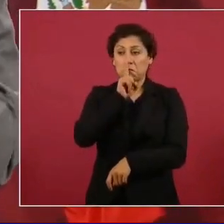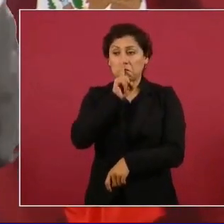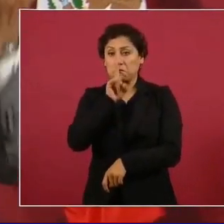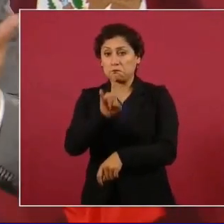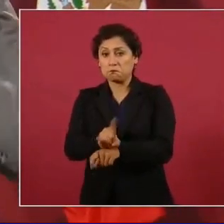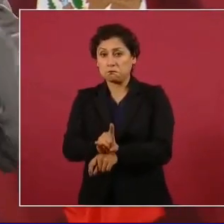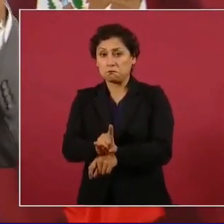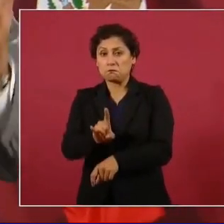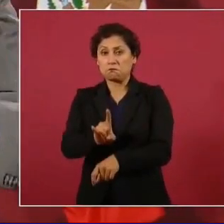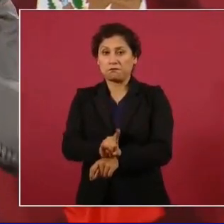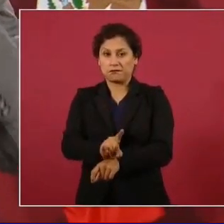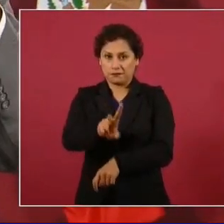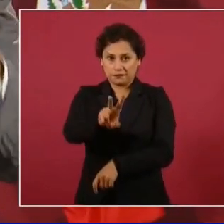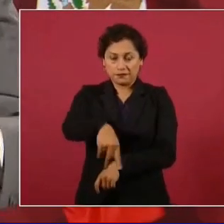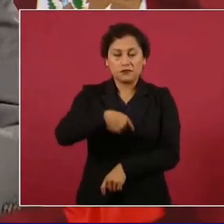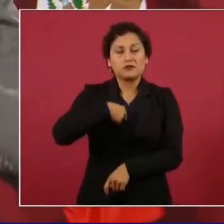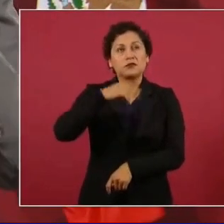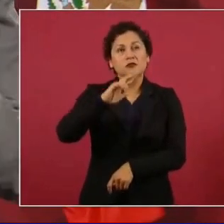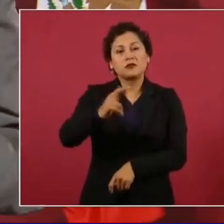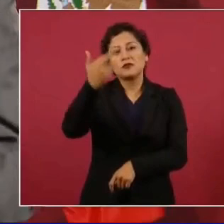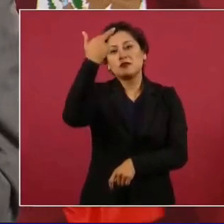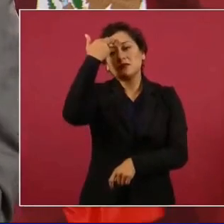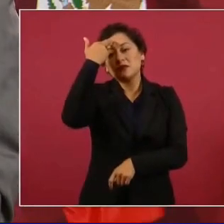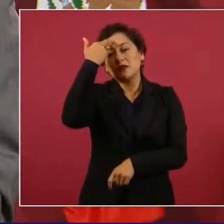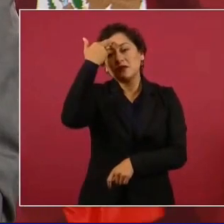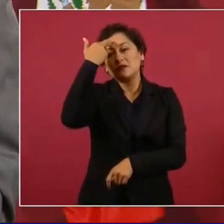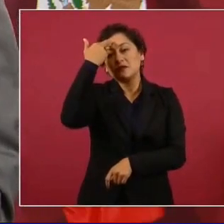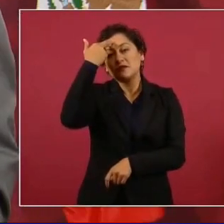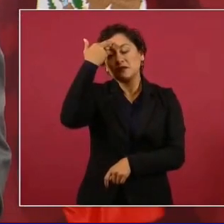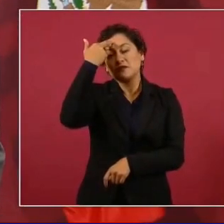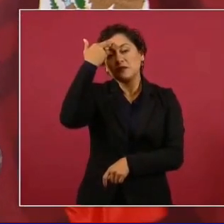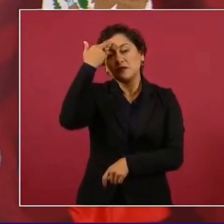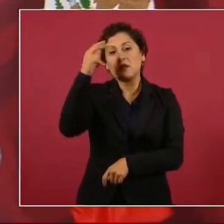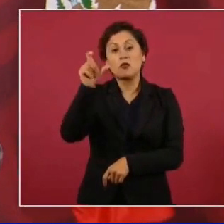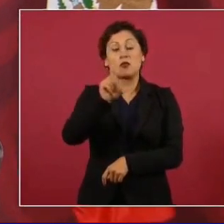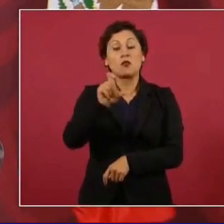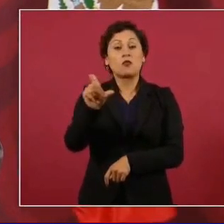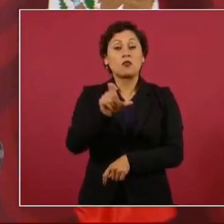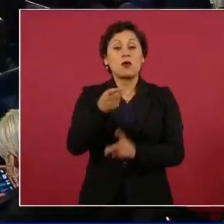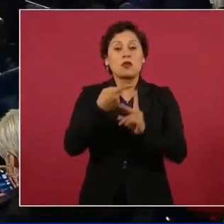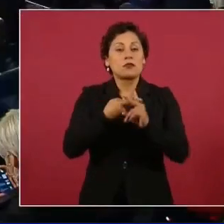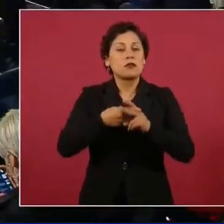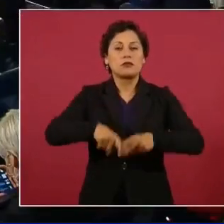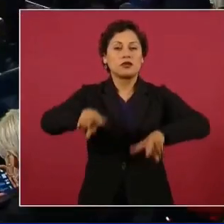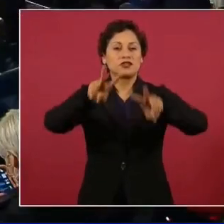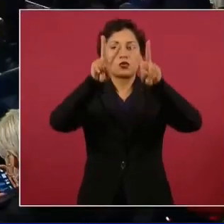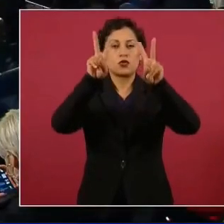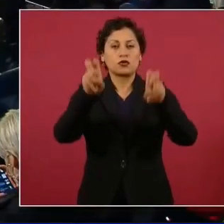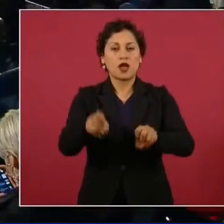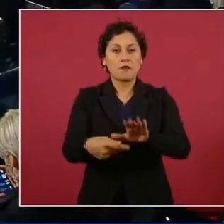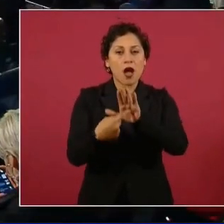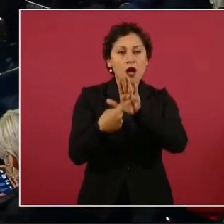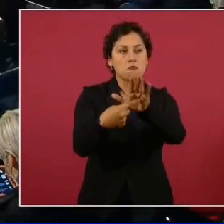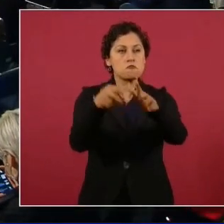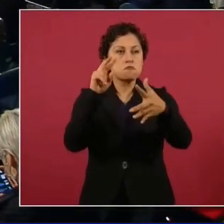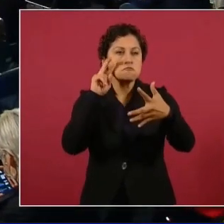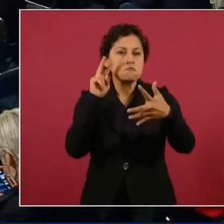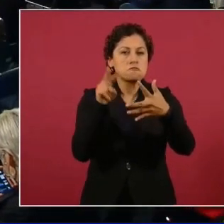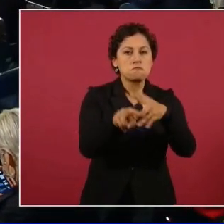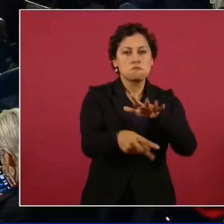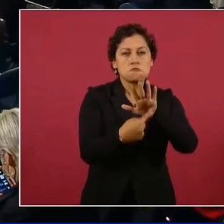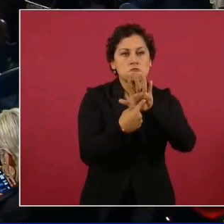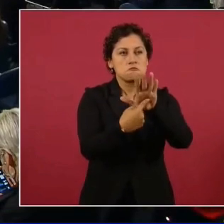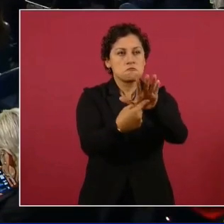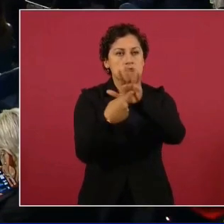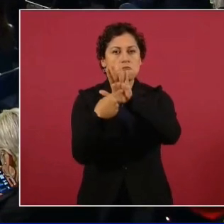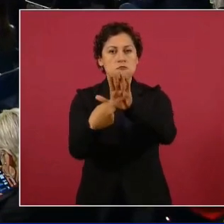Yo recuerdo que cuando estaban fomentando lo de la transparencia, pues era